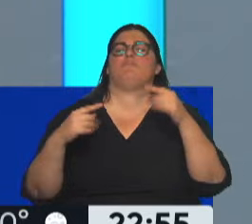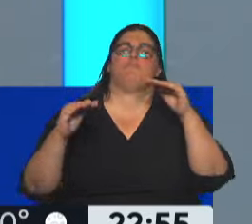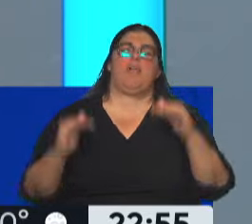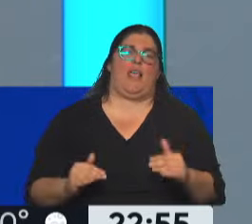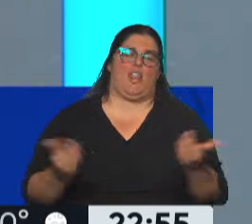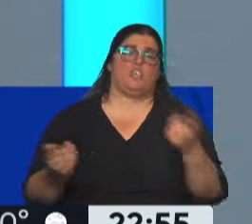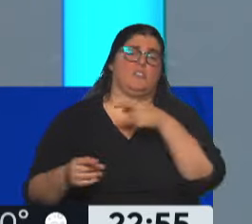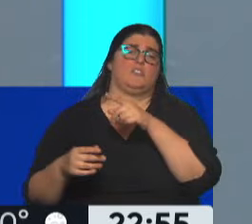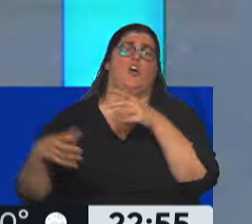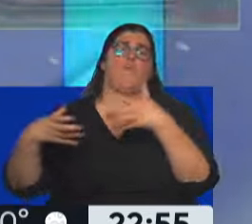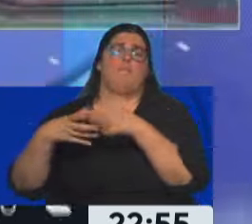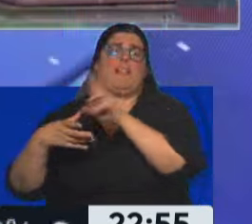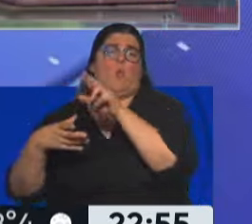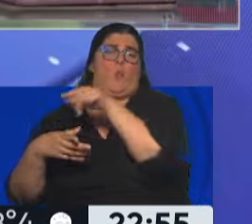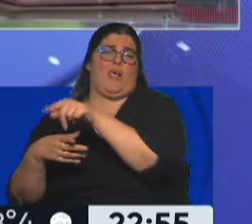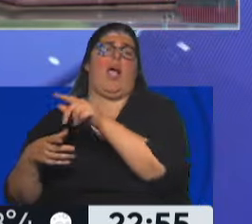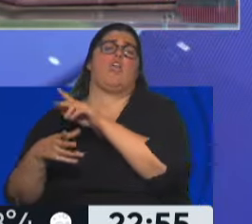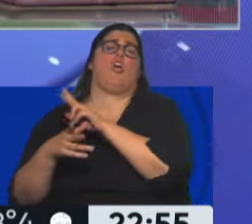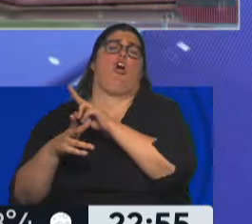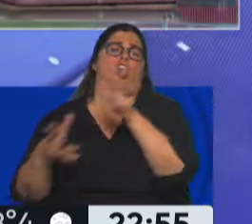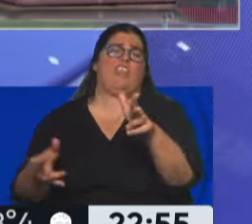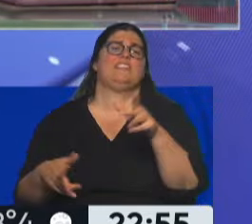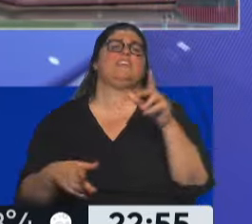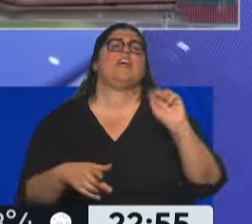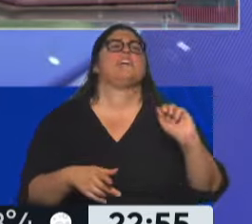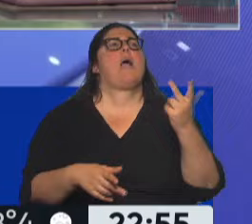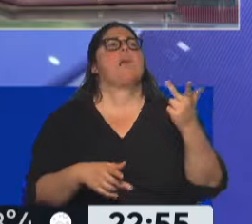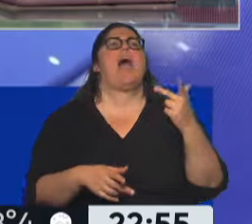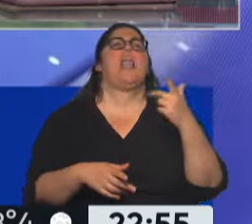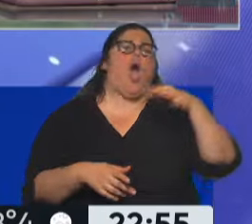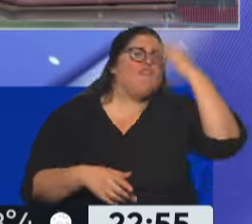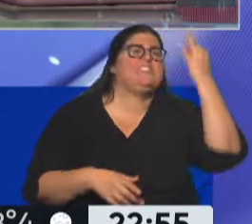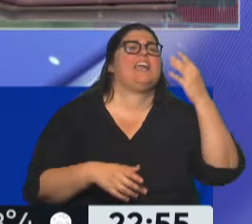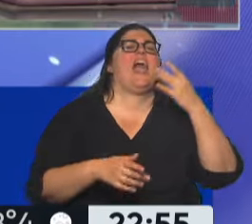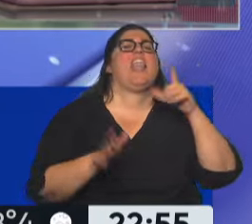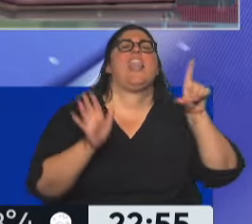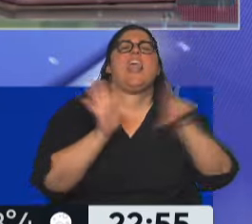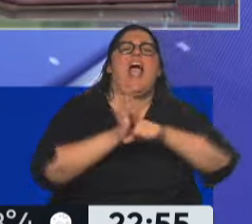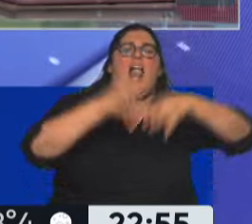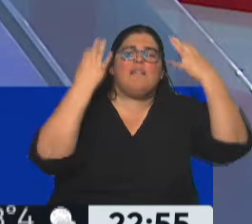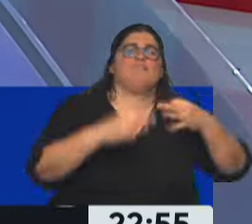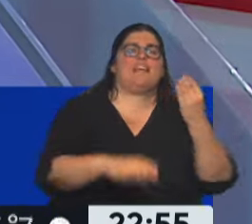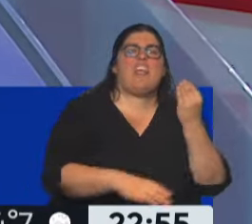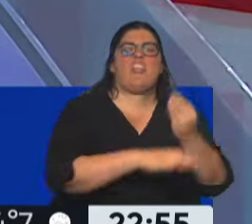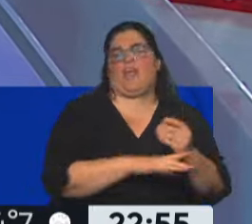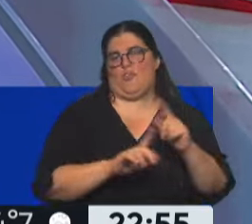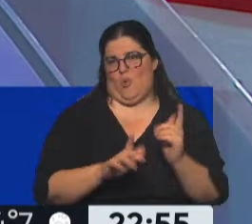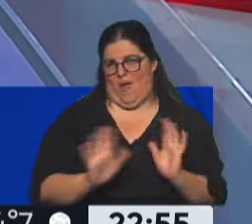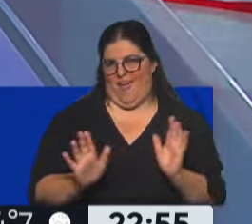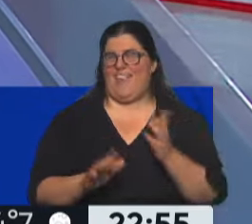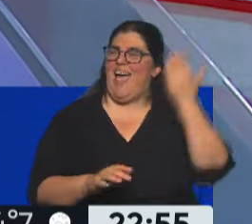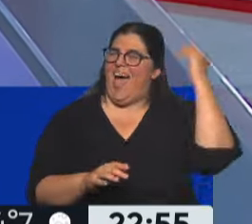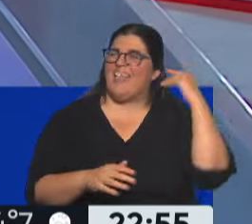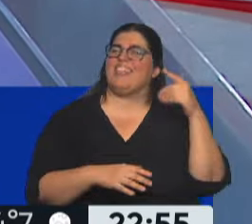partido republicano no básicamente como que ella no está de forma legal Por decirlo de alguna manera más allá de que esto digamos fueron a la convención